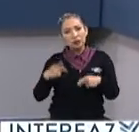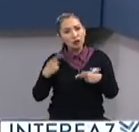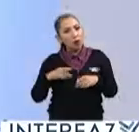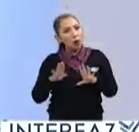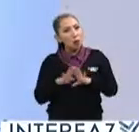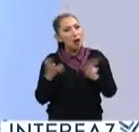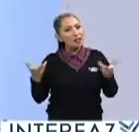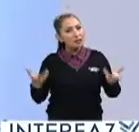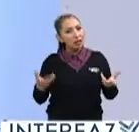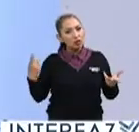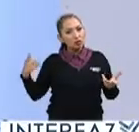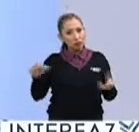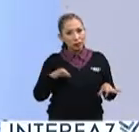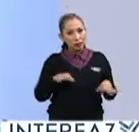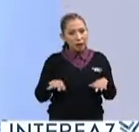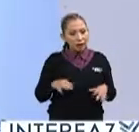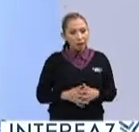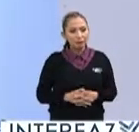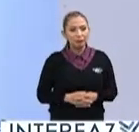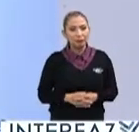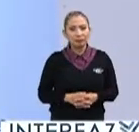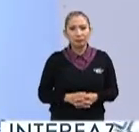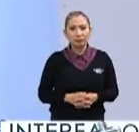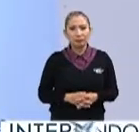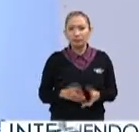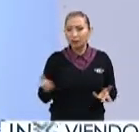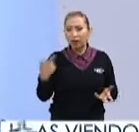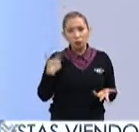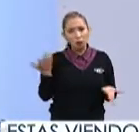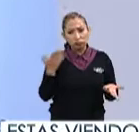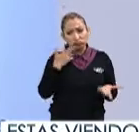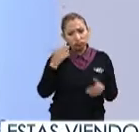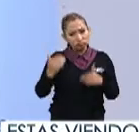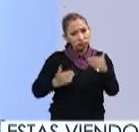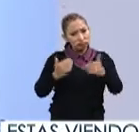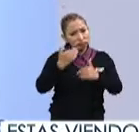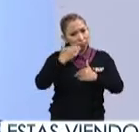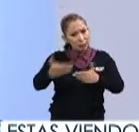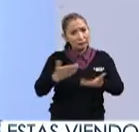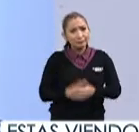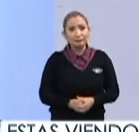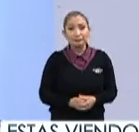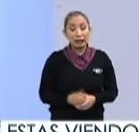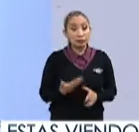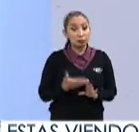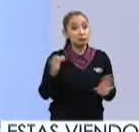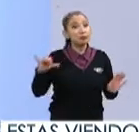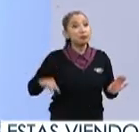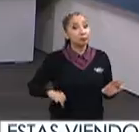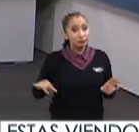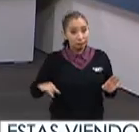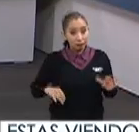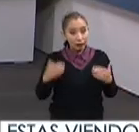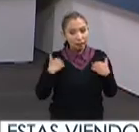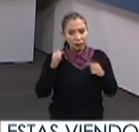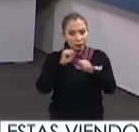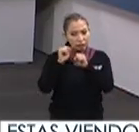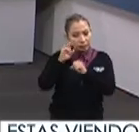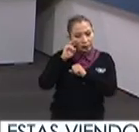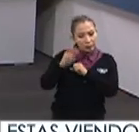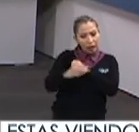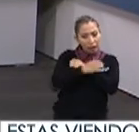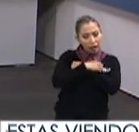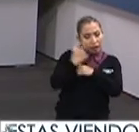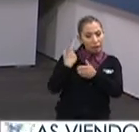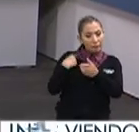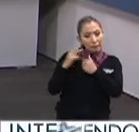como cumpliendo alguna labor, siendo funcional. Claro. No, y es interesante entender este sistema educativo de